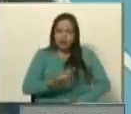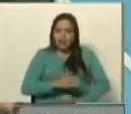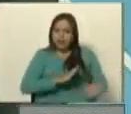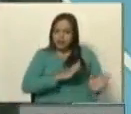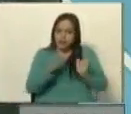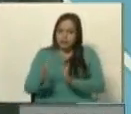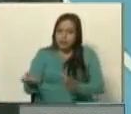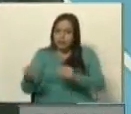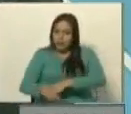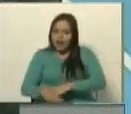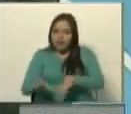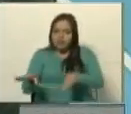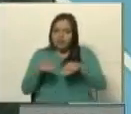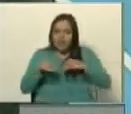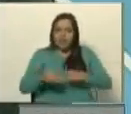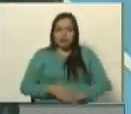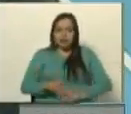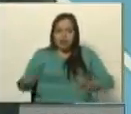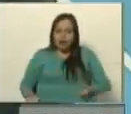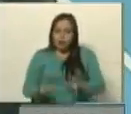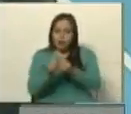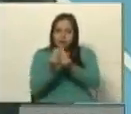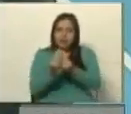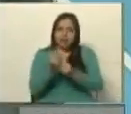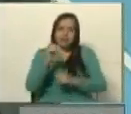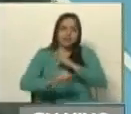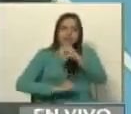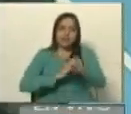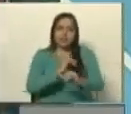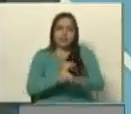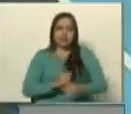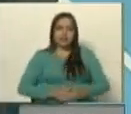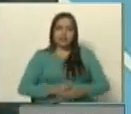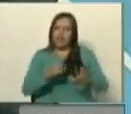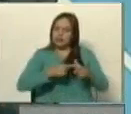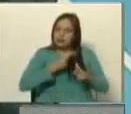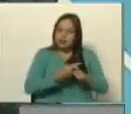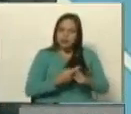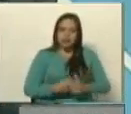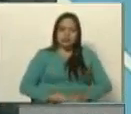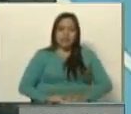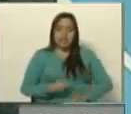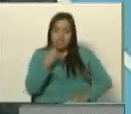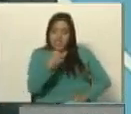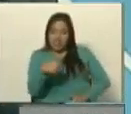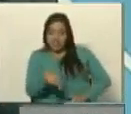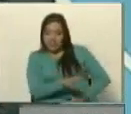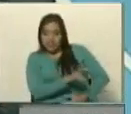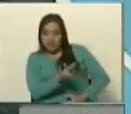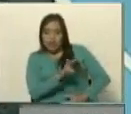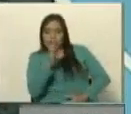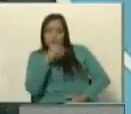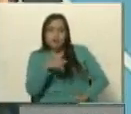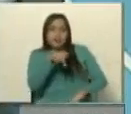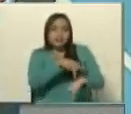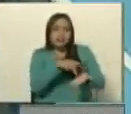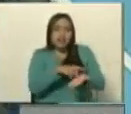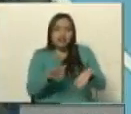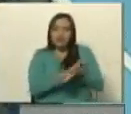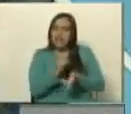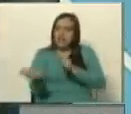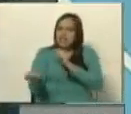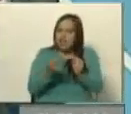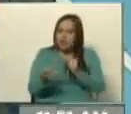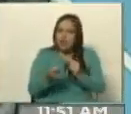e inclusive por acompañamiento internacional. Es decir, acusarnos de no estar participando en diálogo